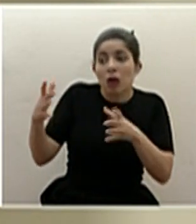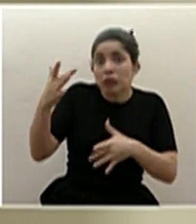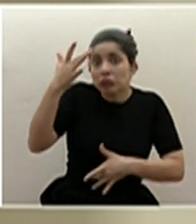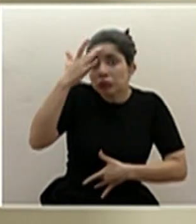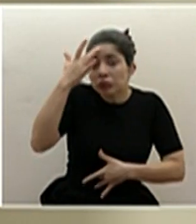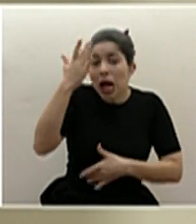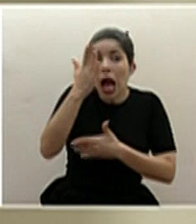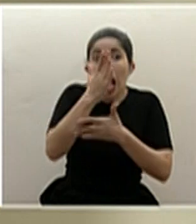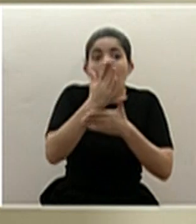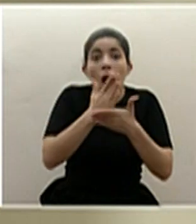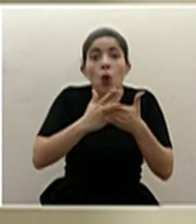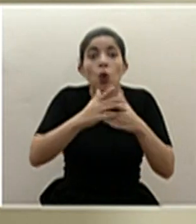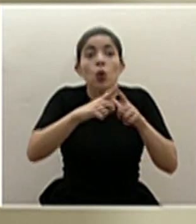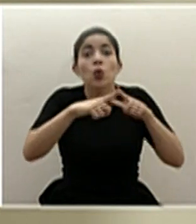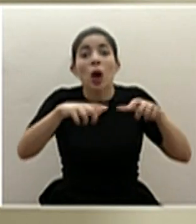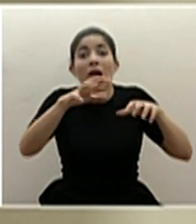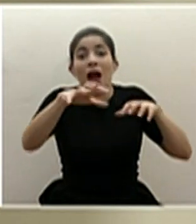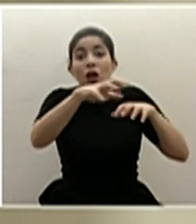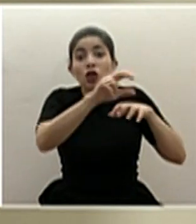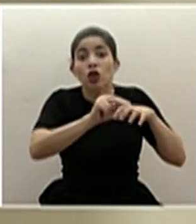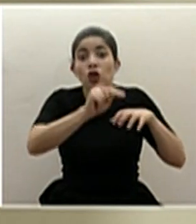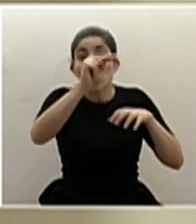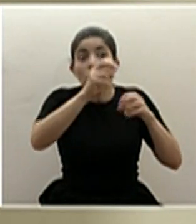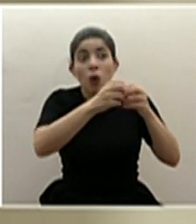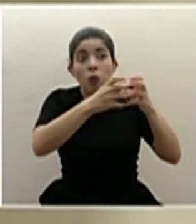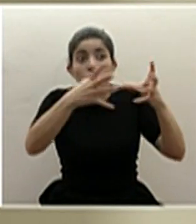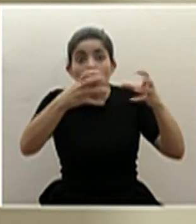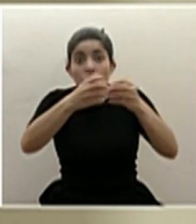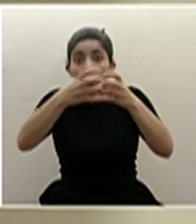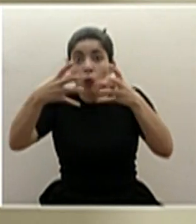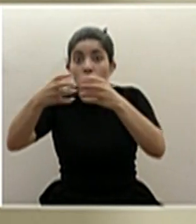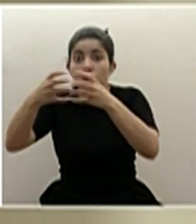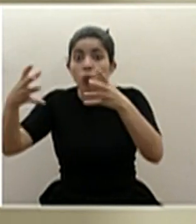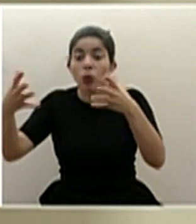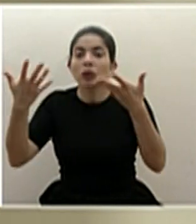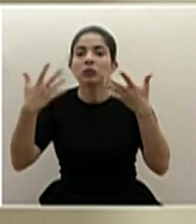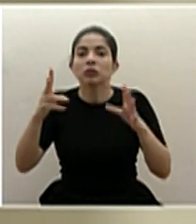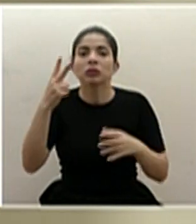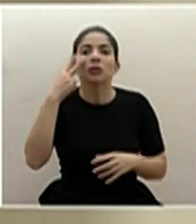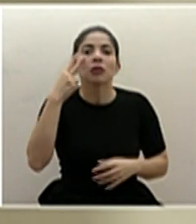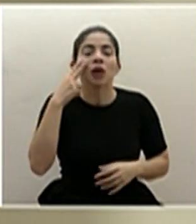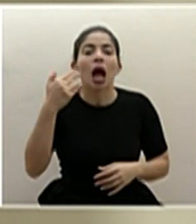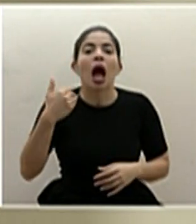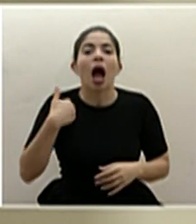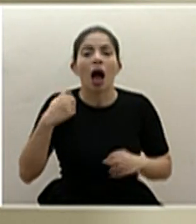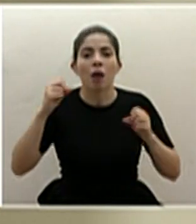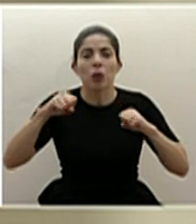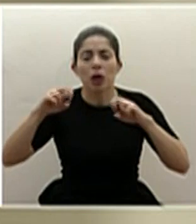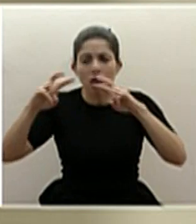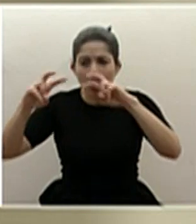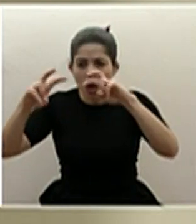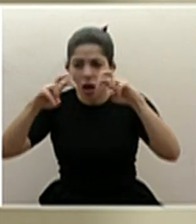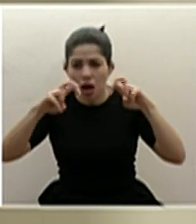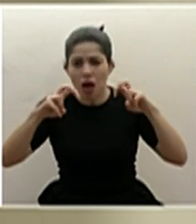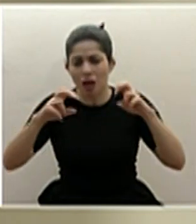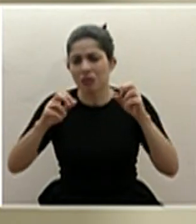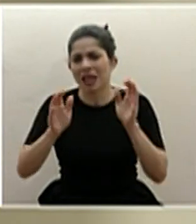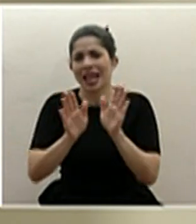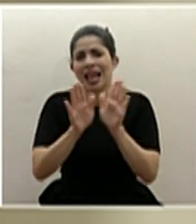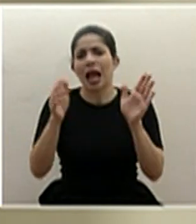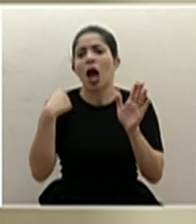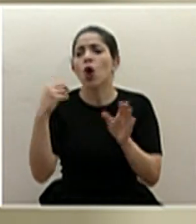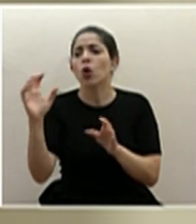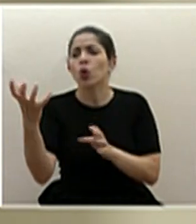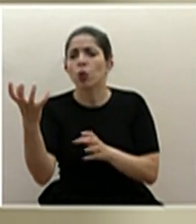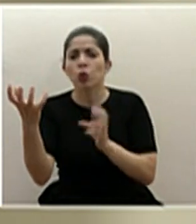en algunos cantones al norte del país, hemos visto que existe trazabilidad, que existe en general